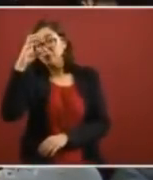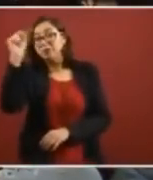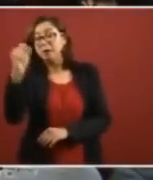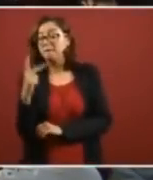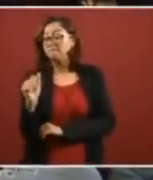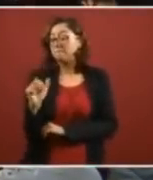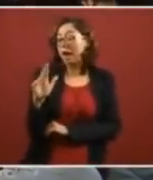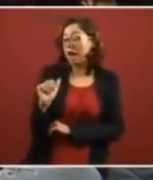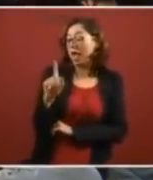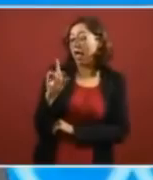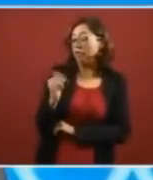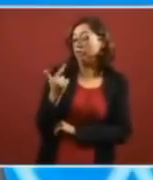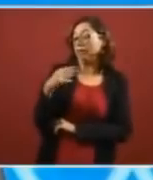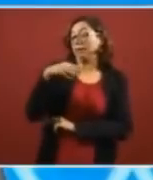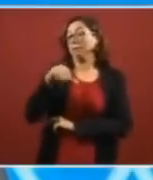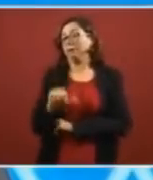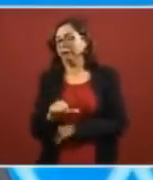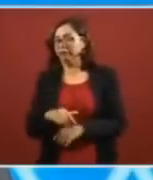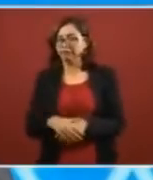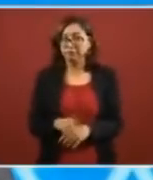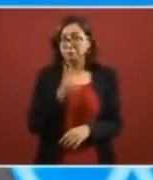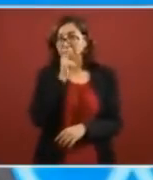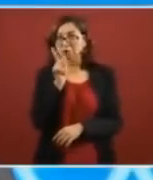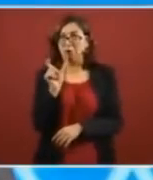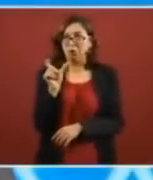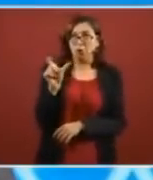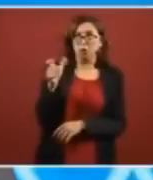Ya no es la misma política pública,